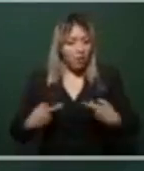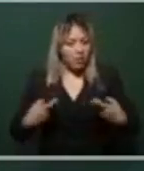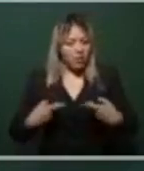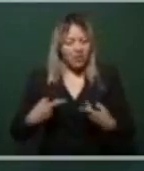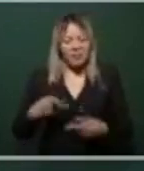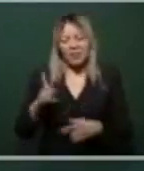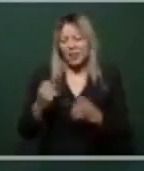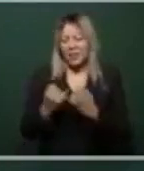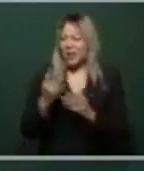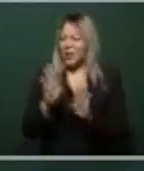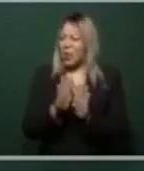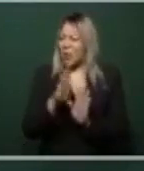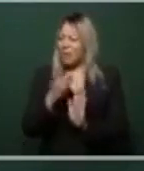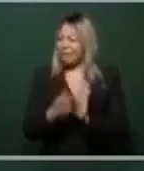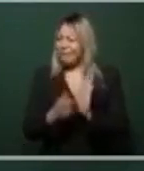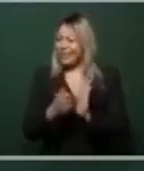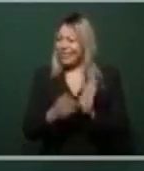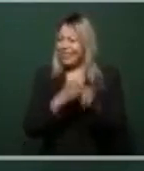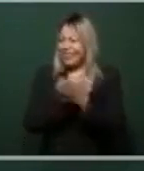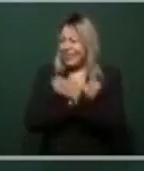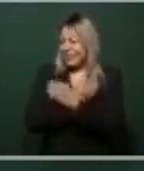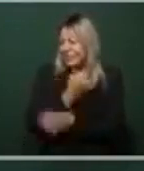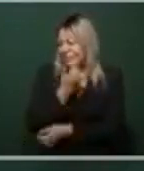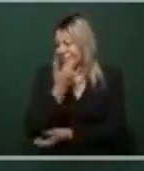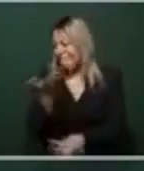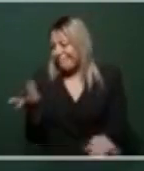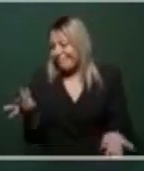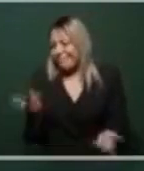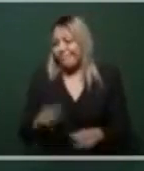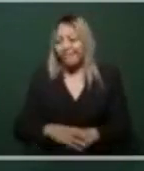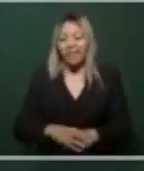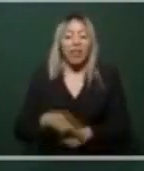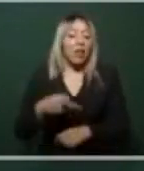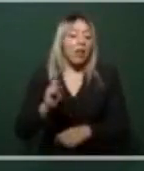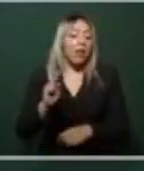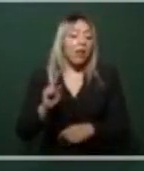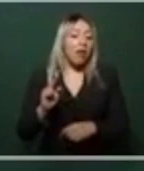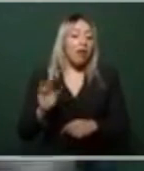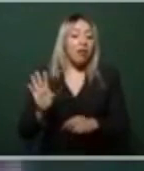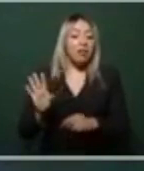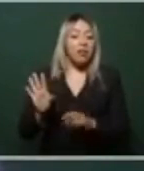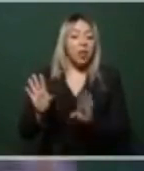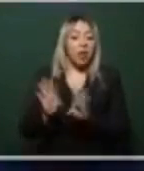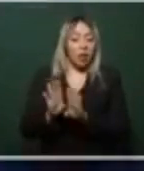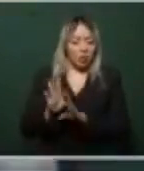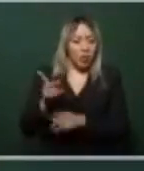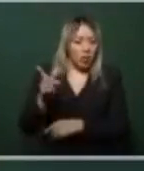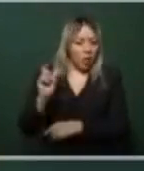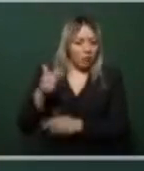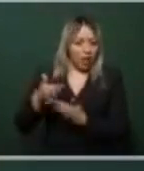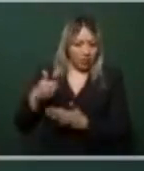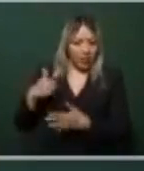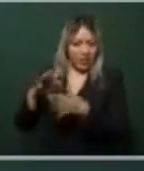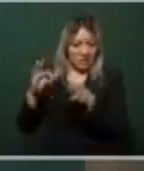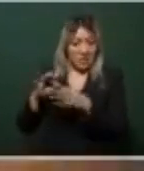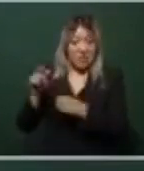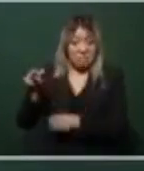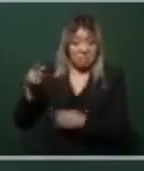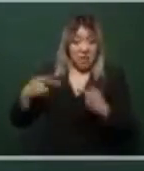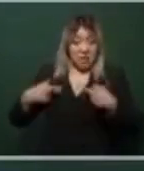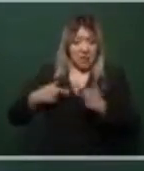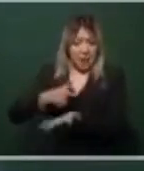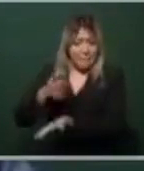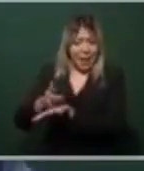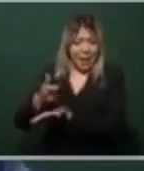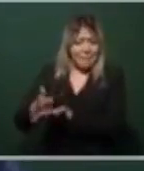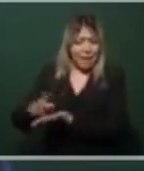mal gusto. Pero cuando digo de que cobraban, es porque tengo las pruebas. O sea, si